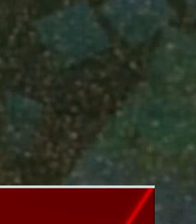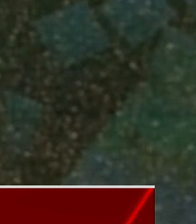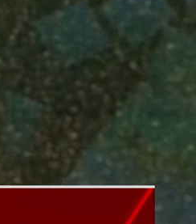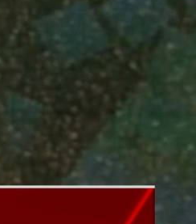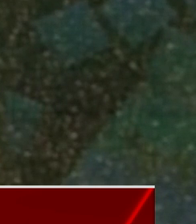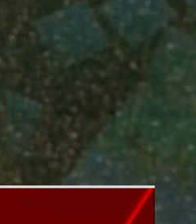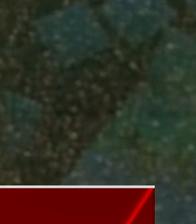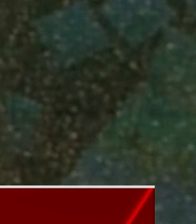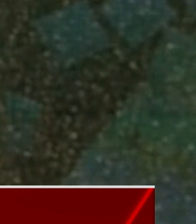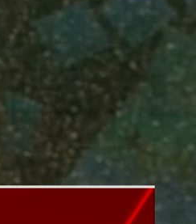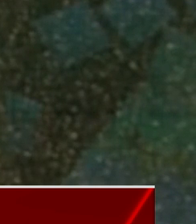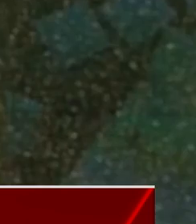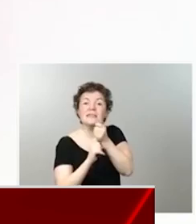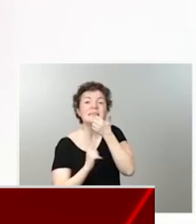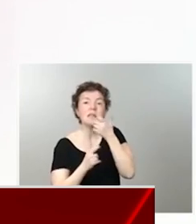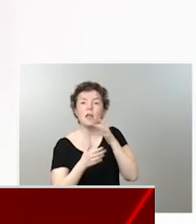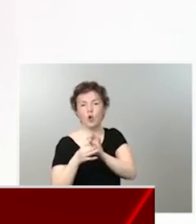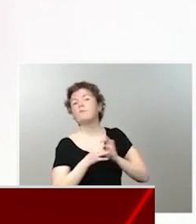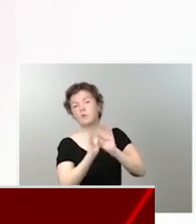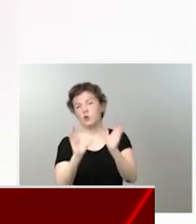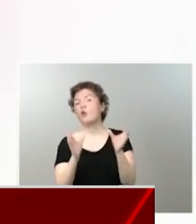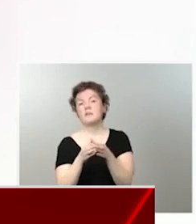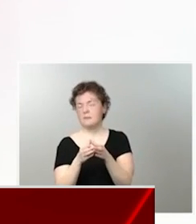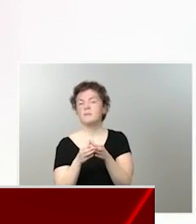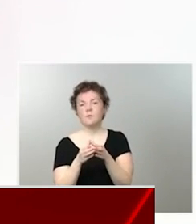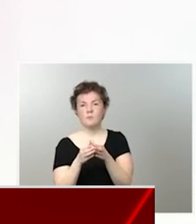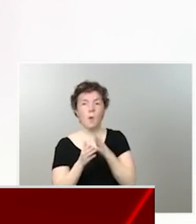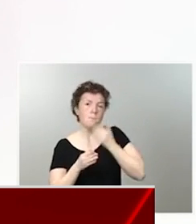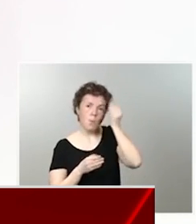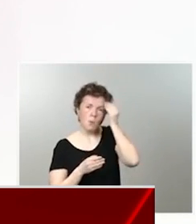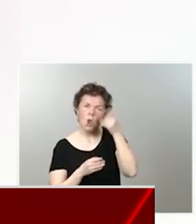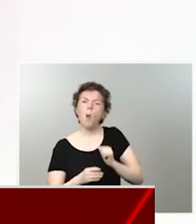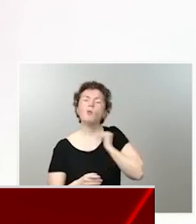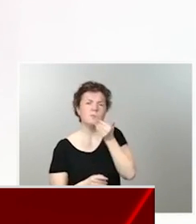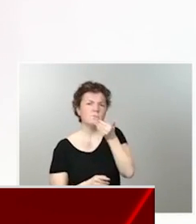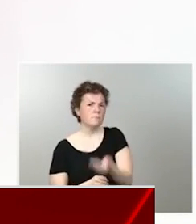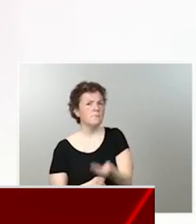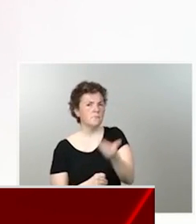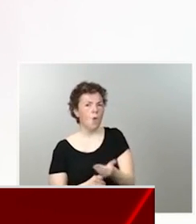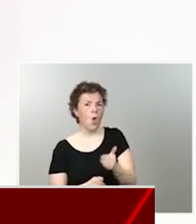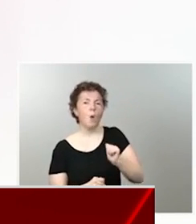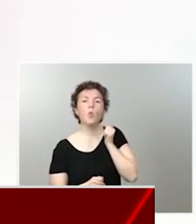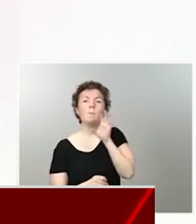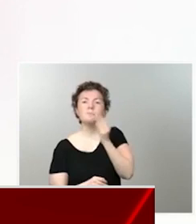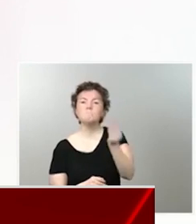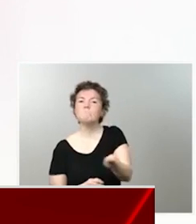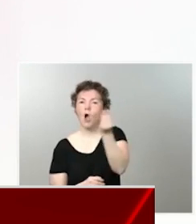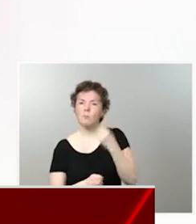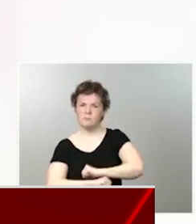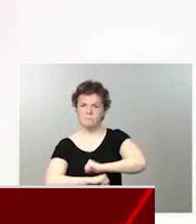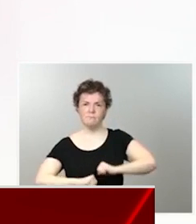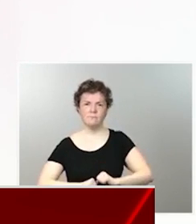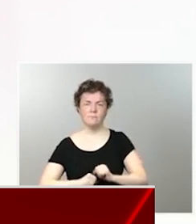esta situación de Kiev, bueno, esta situación económica muy mala para toda Europa, de que hay países